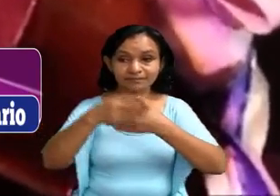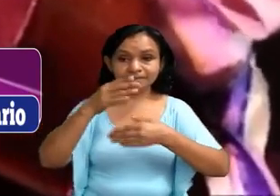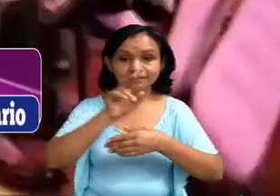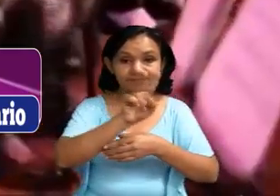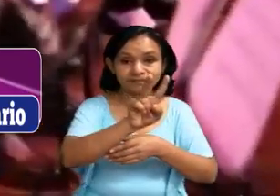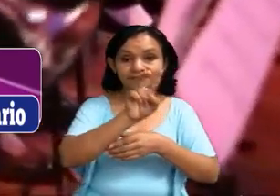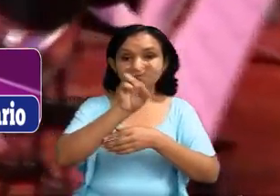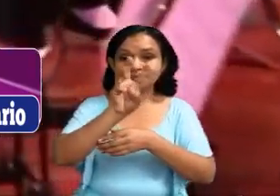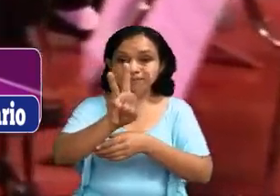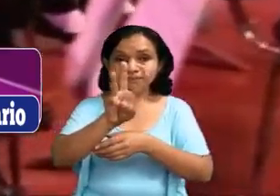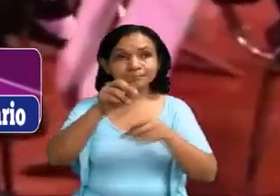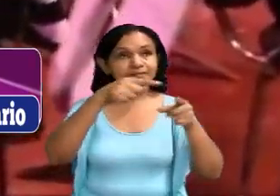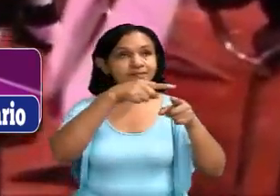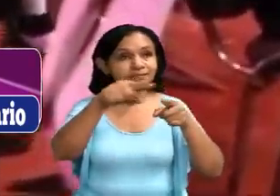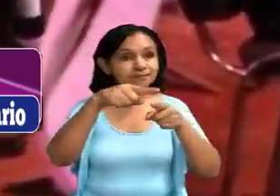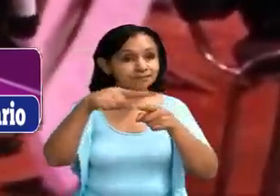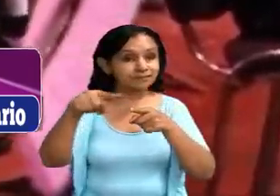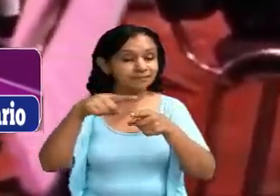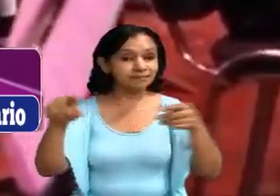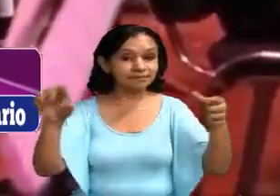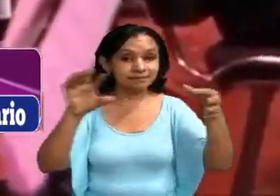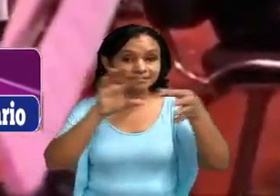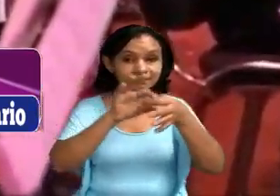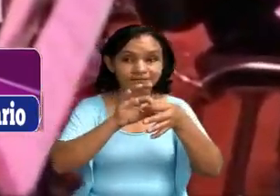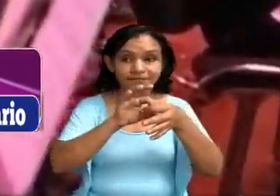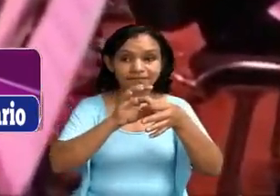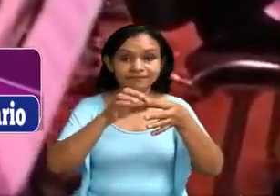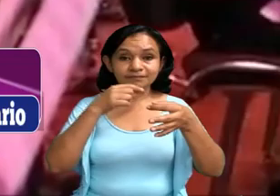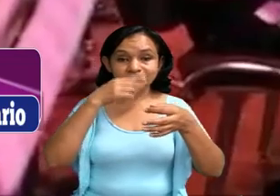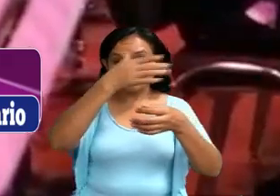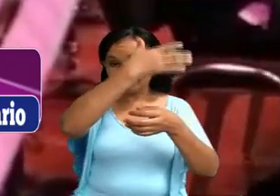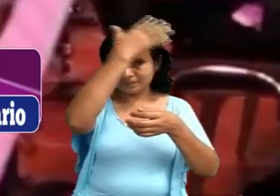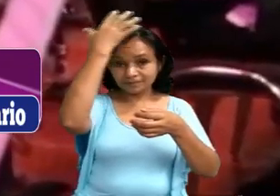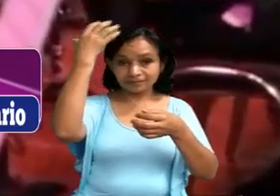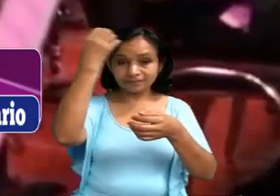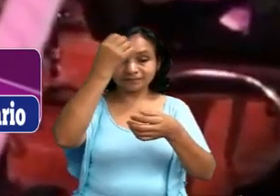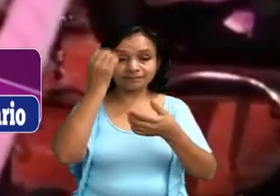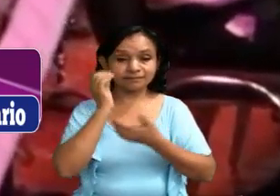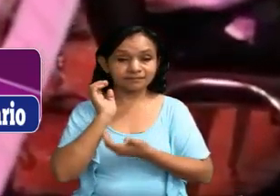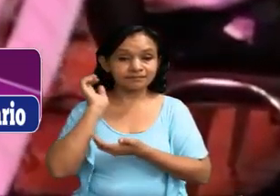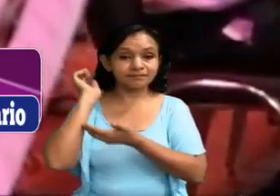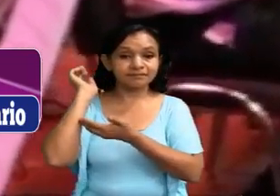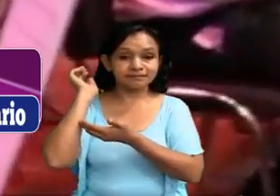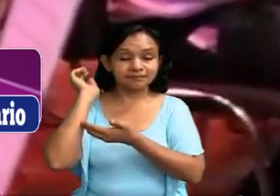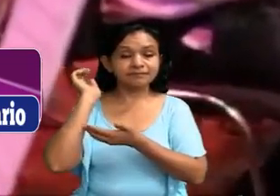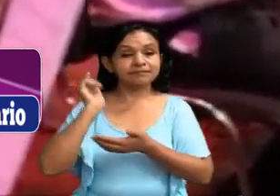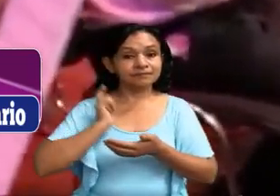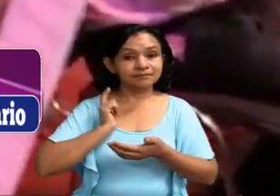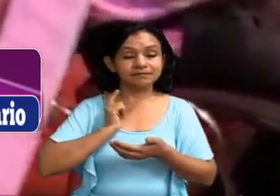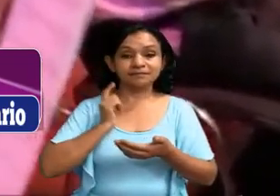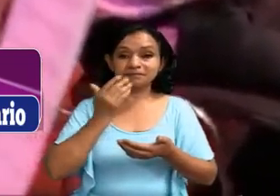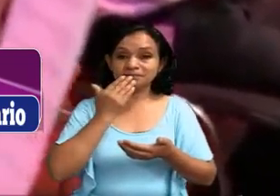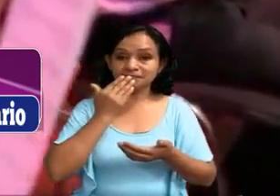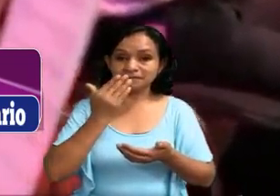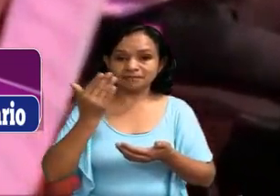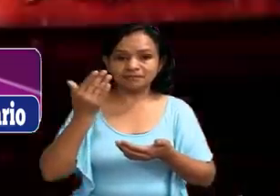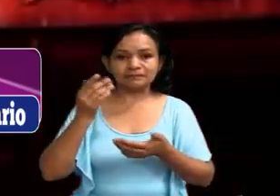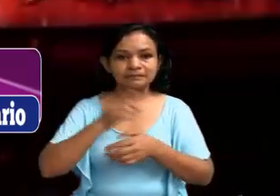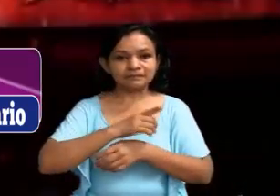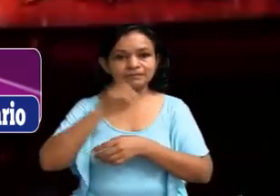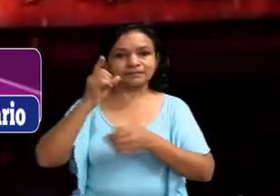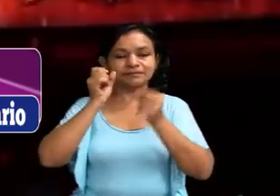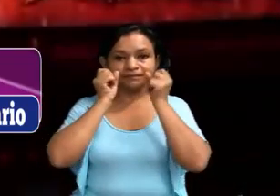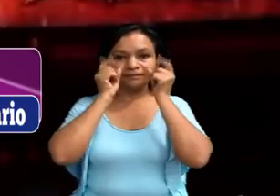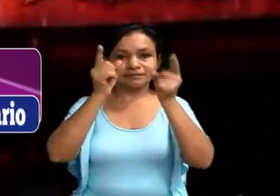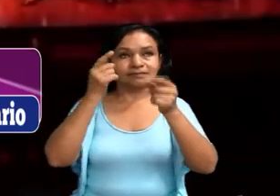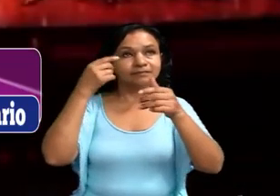23 municipios, incorporando, diría, San Marcos y Mazatepe, pues tuvieron una oportunidad